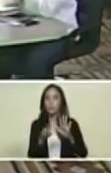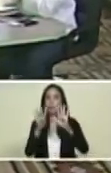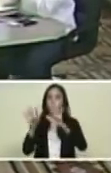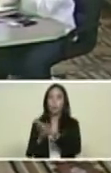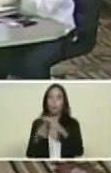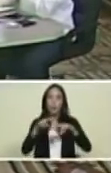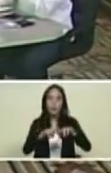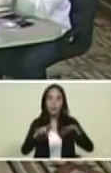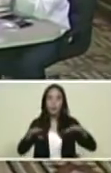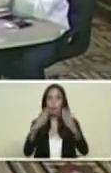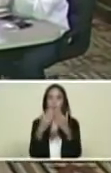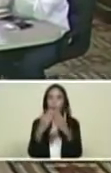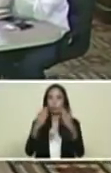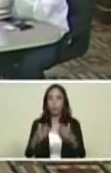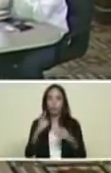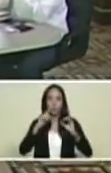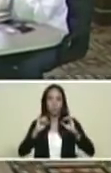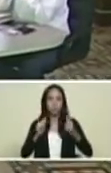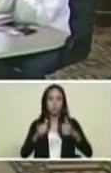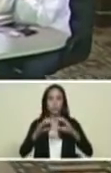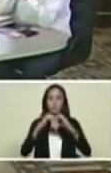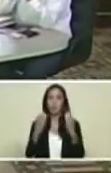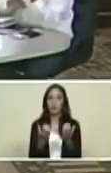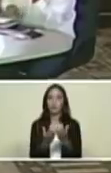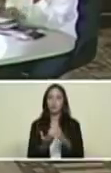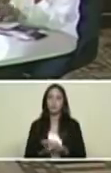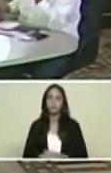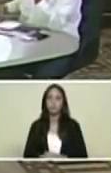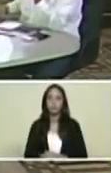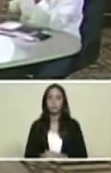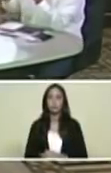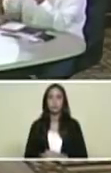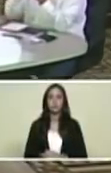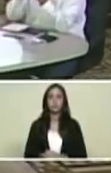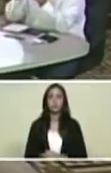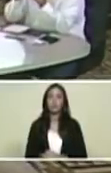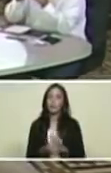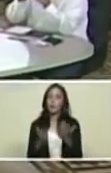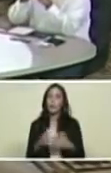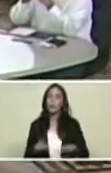7.644.869 estudiantes, de los cuales